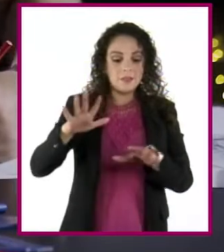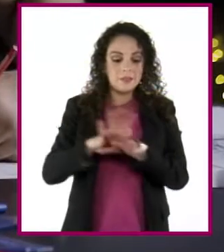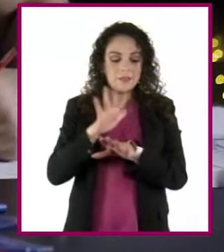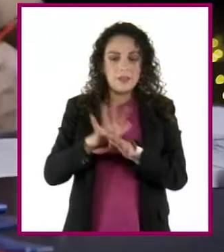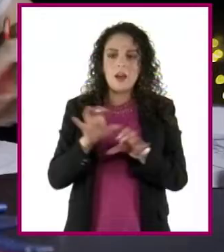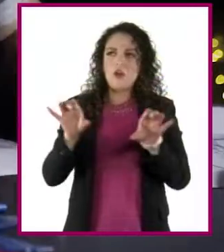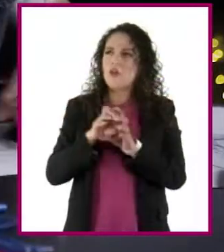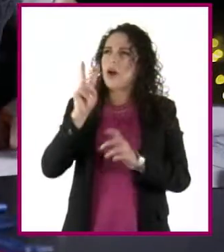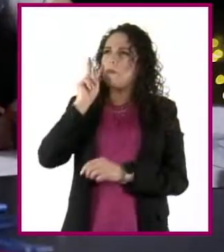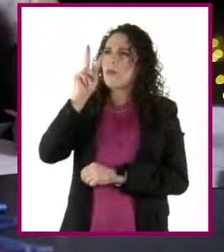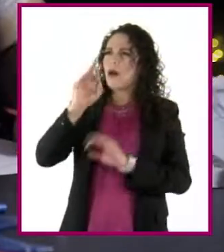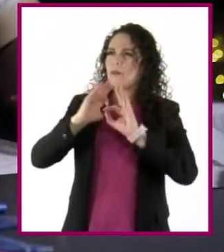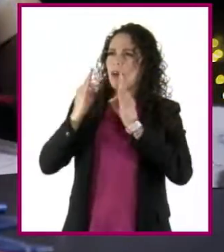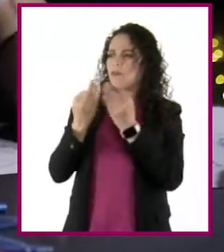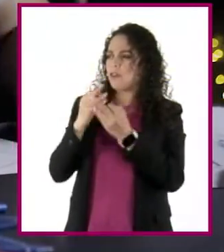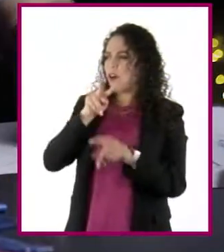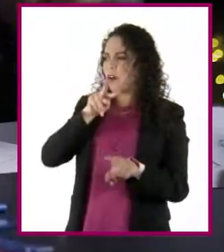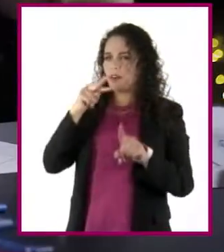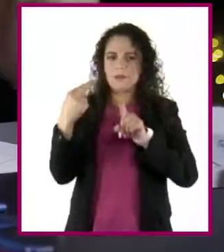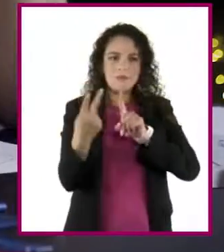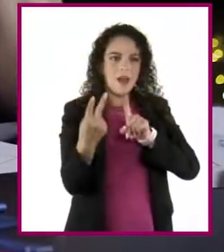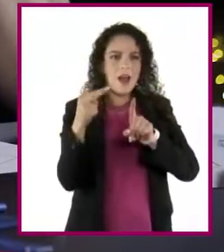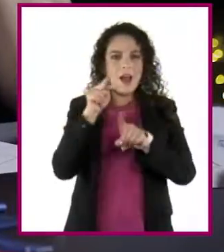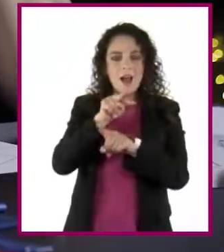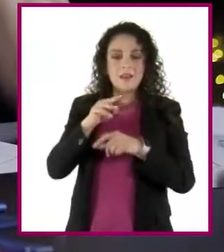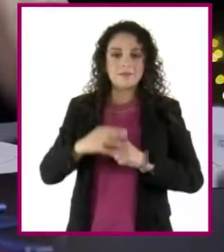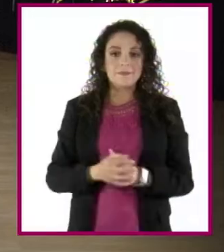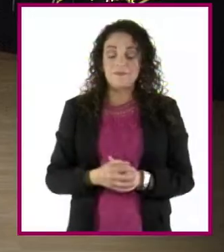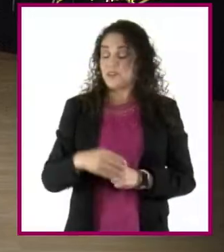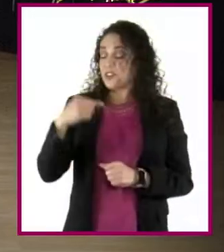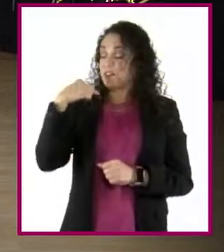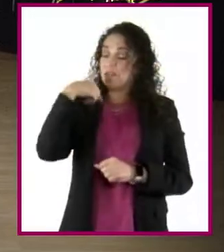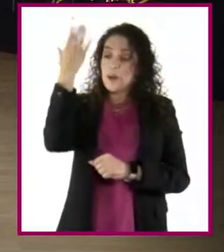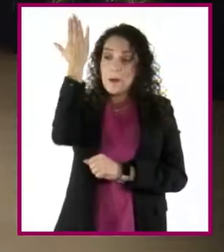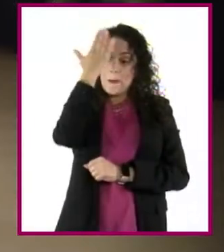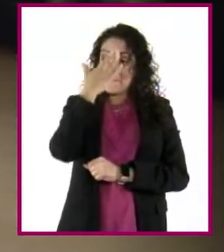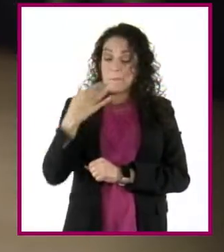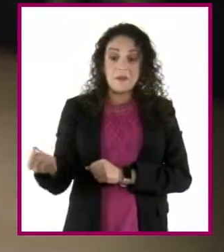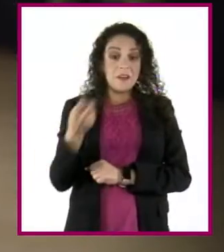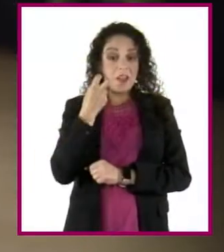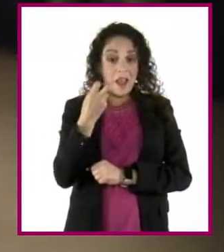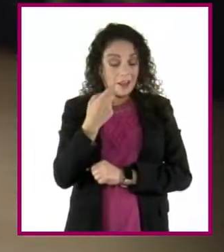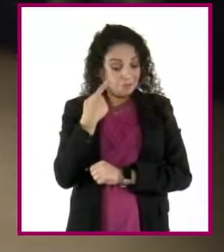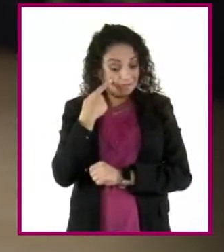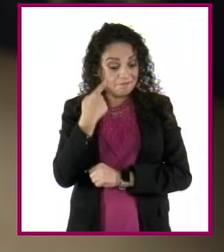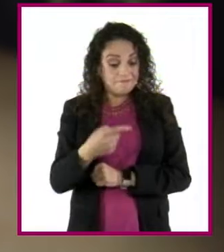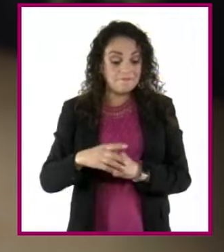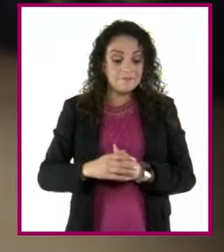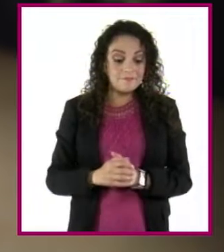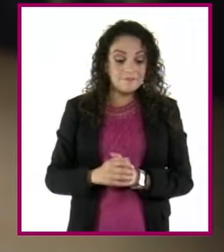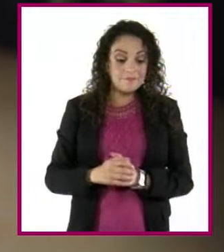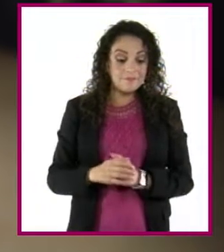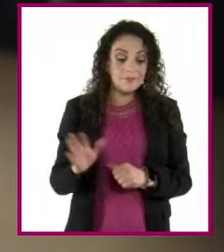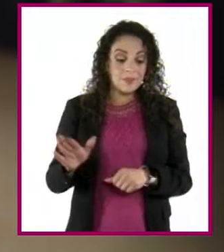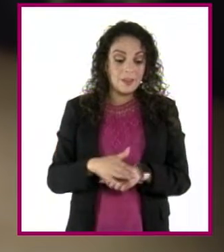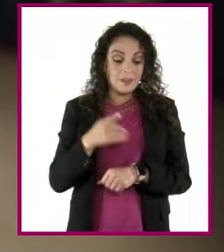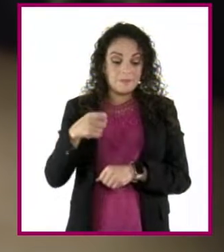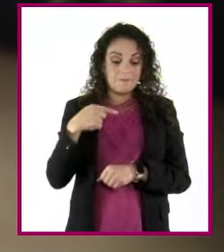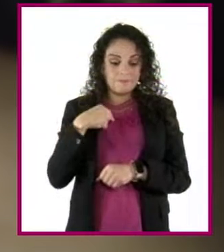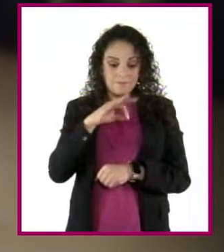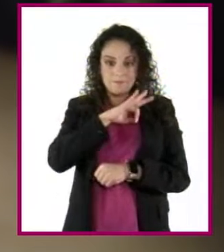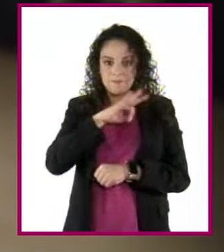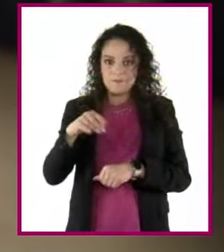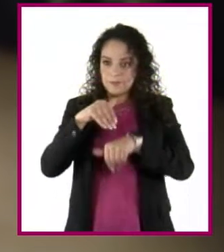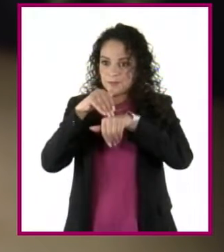óptica. Listo. Ya me volví buenísima en esto. Mira esto. Y es que siguiendo estas reglas puede uno hacer lo